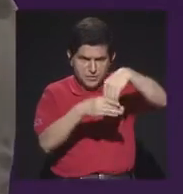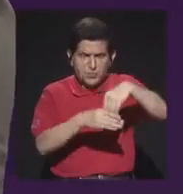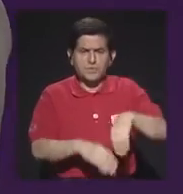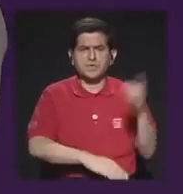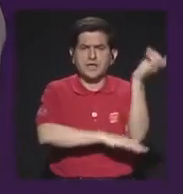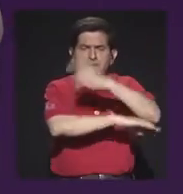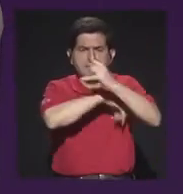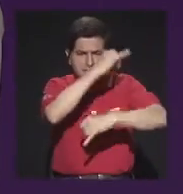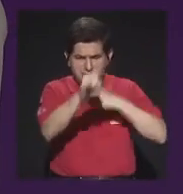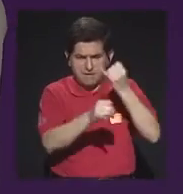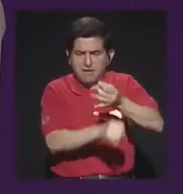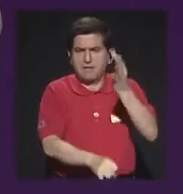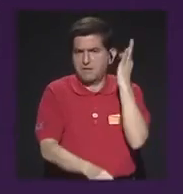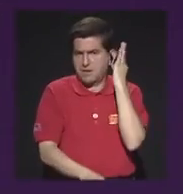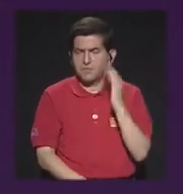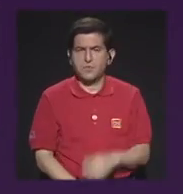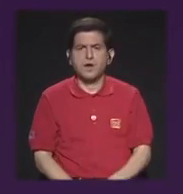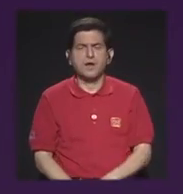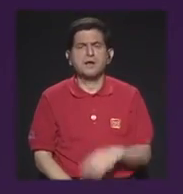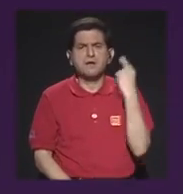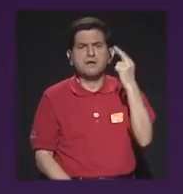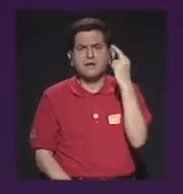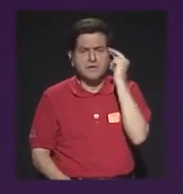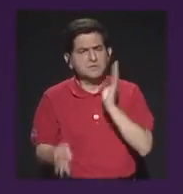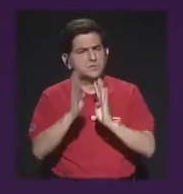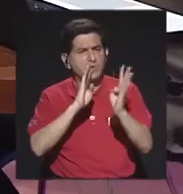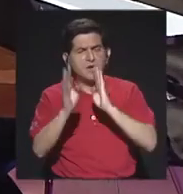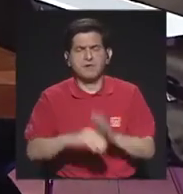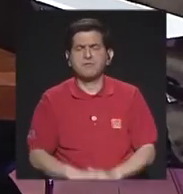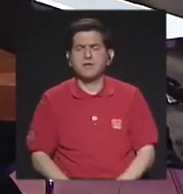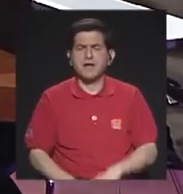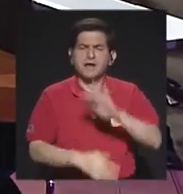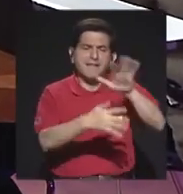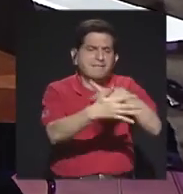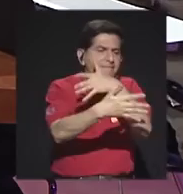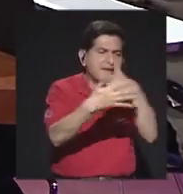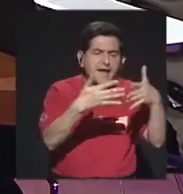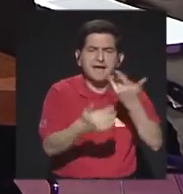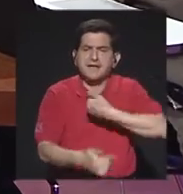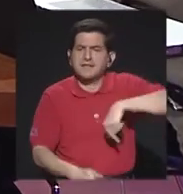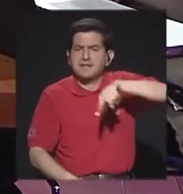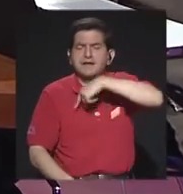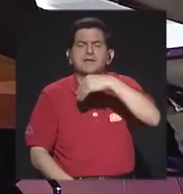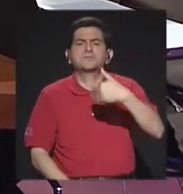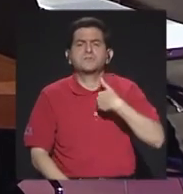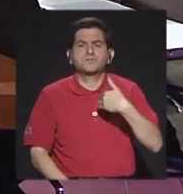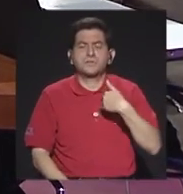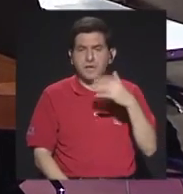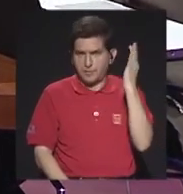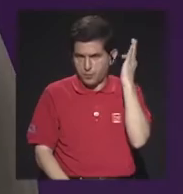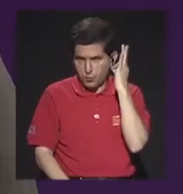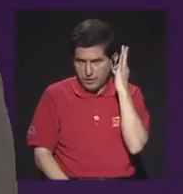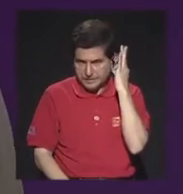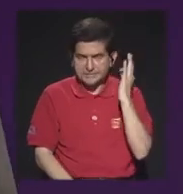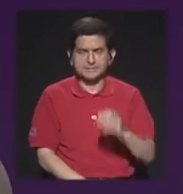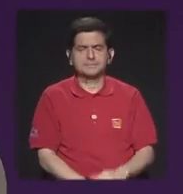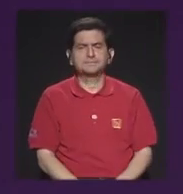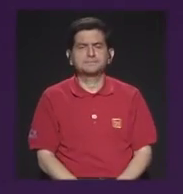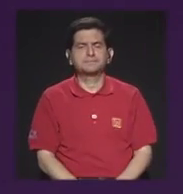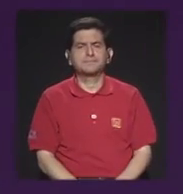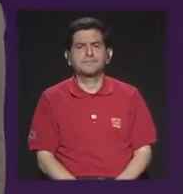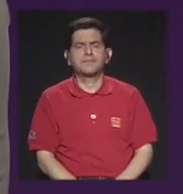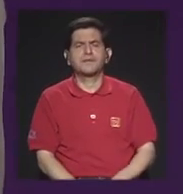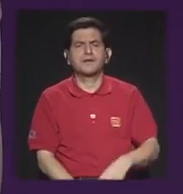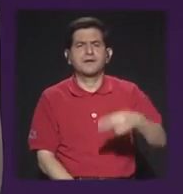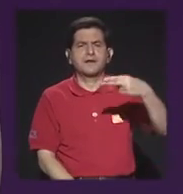por eso aquí estamos hablando entre mujeres de las agendas que tenemos. Hazel,